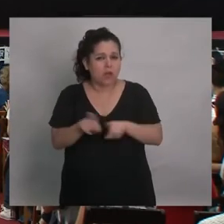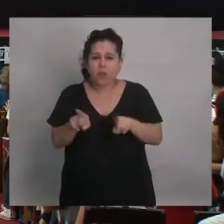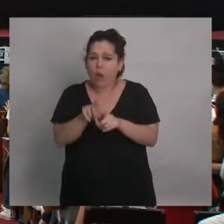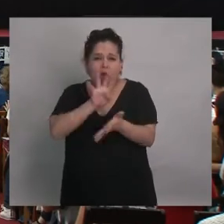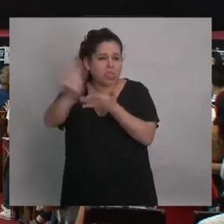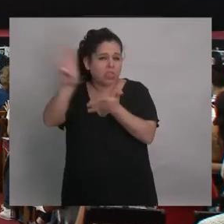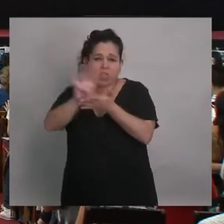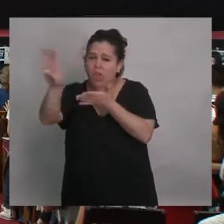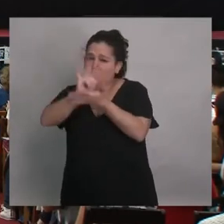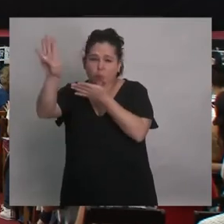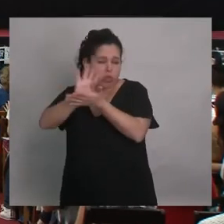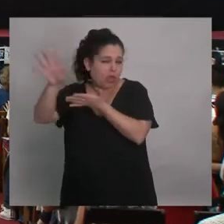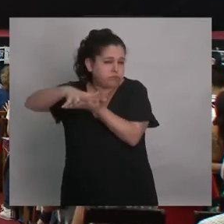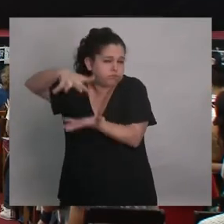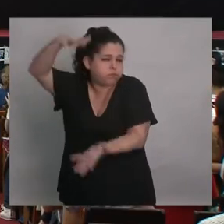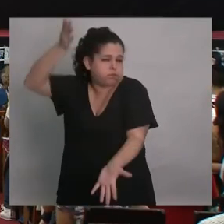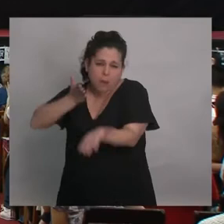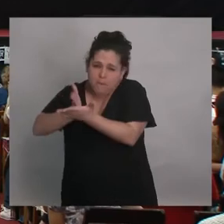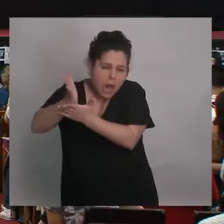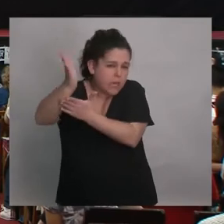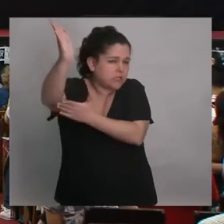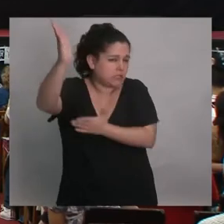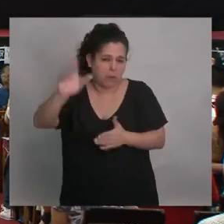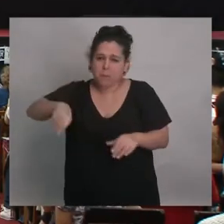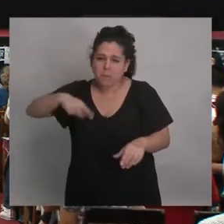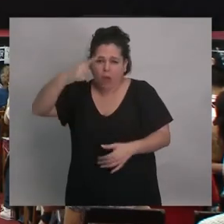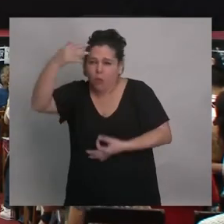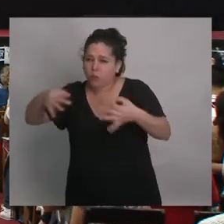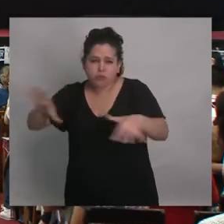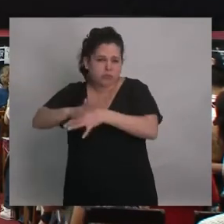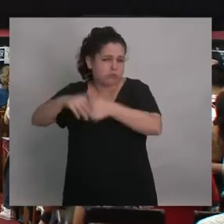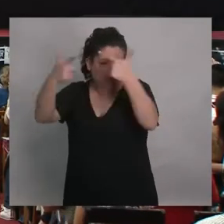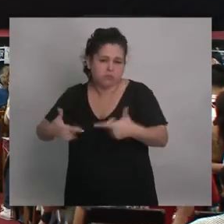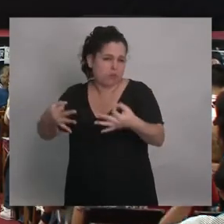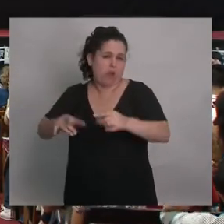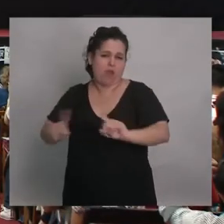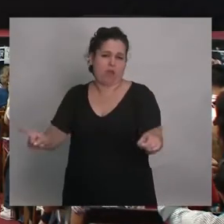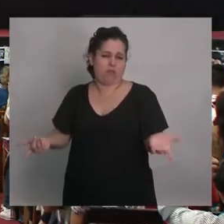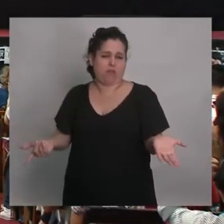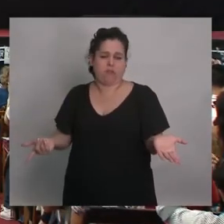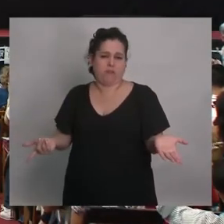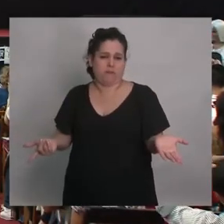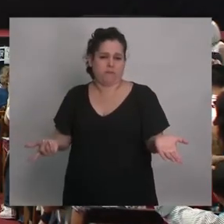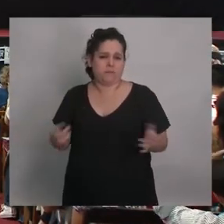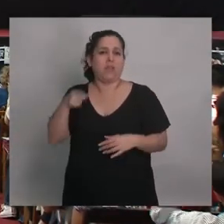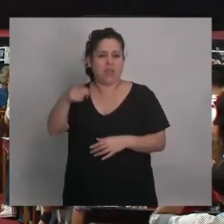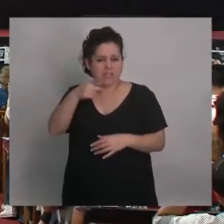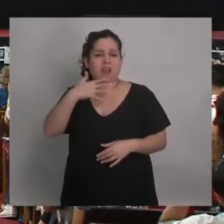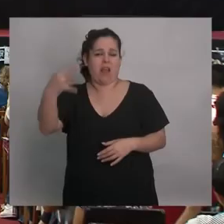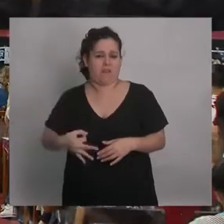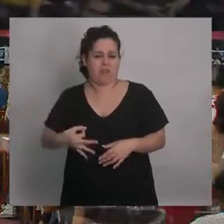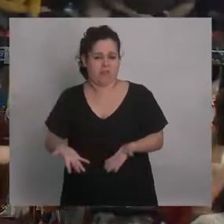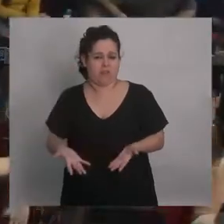que es una deuda eterna y moral injusta e impagable esa es la deuda